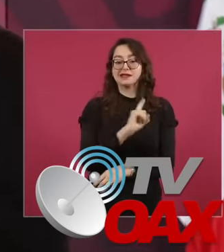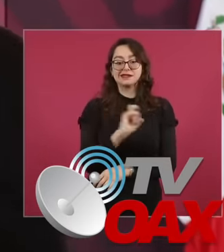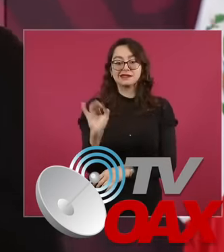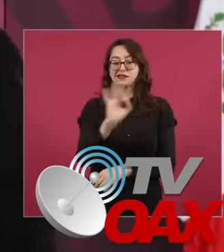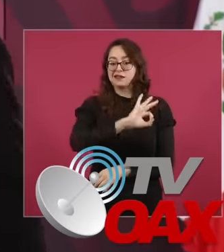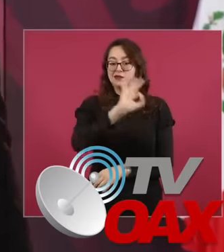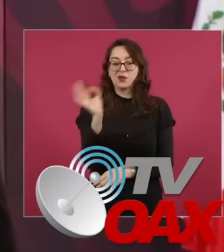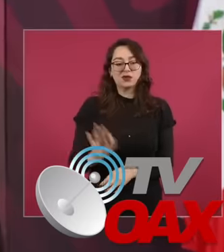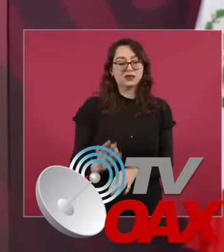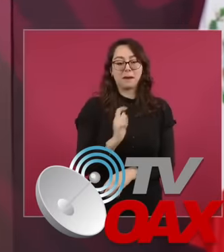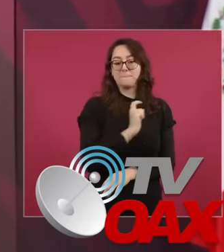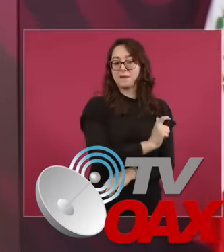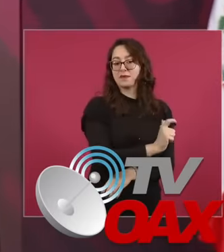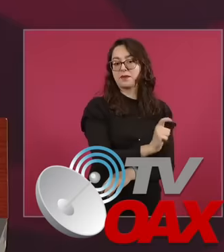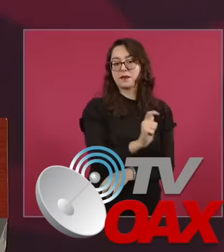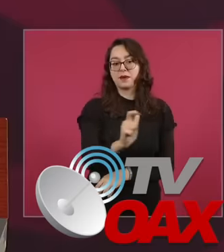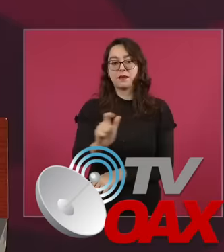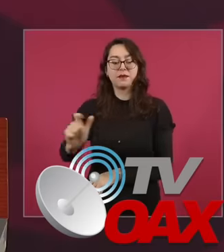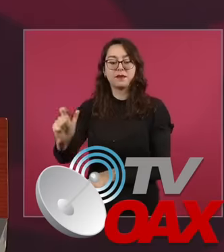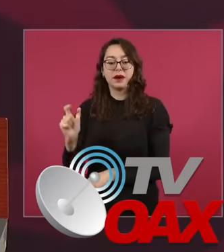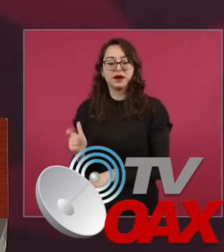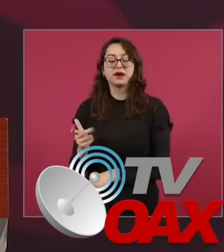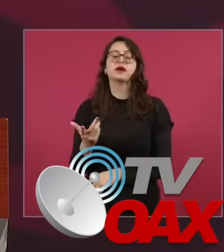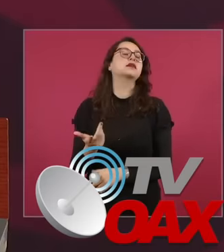se siguen